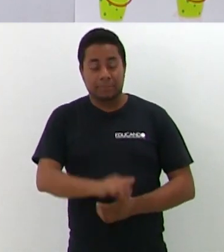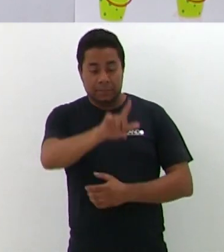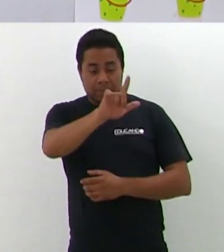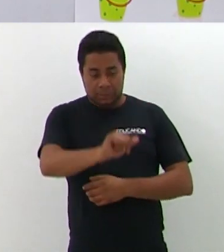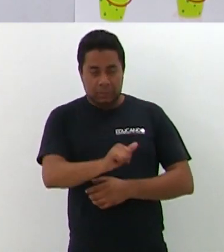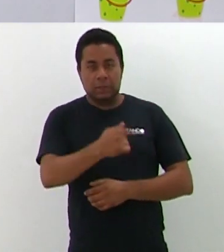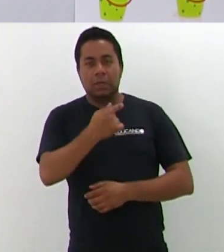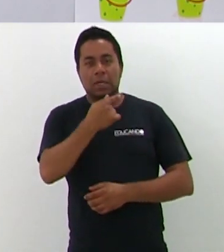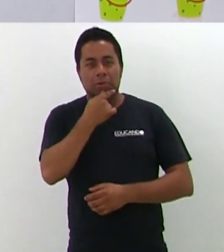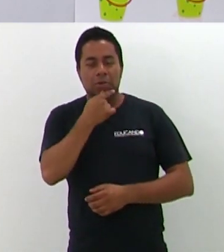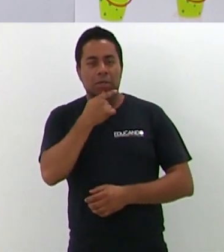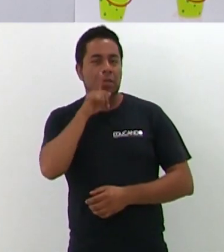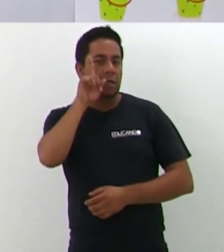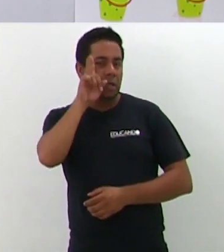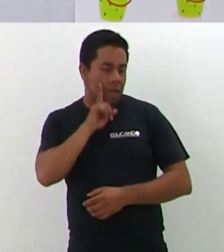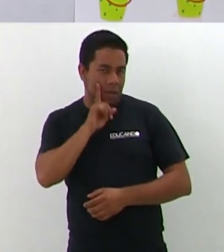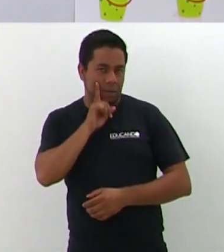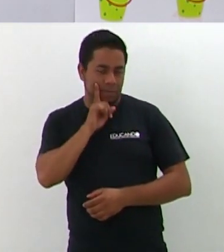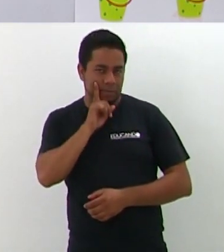La niña